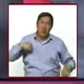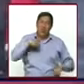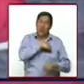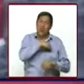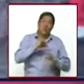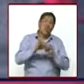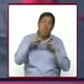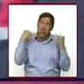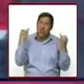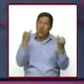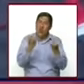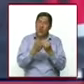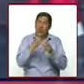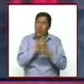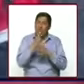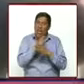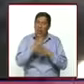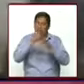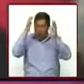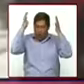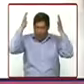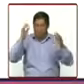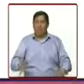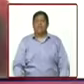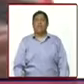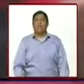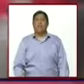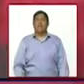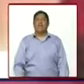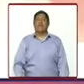Instituto Tecnológico Flamberg!